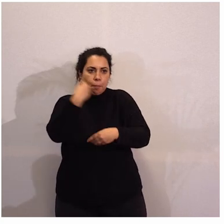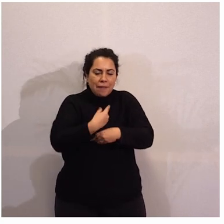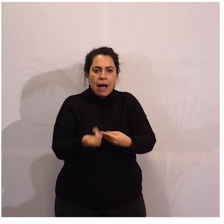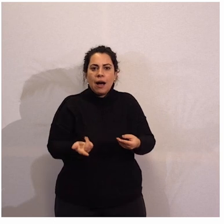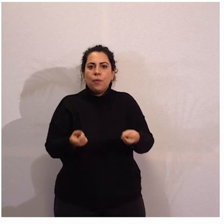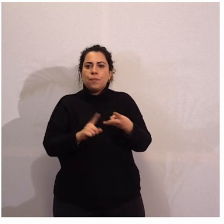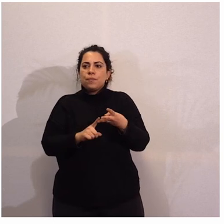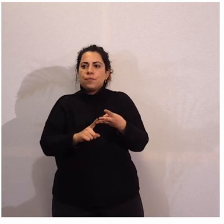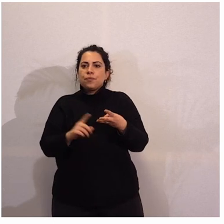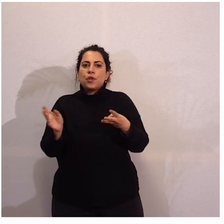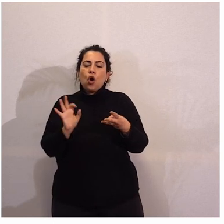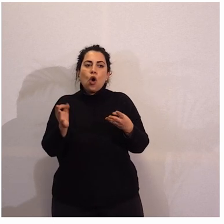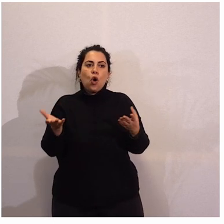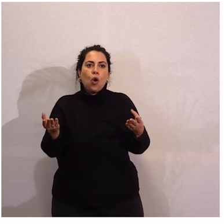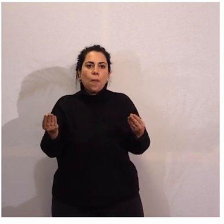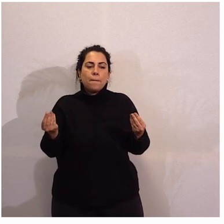a aceptar